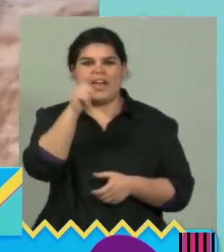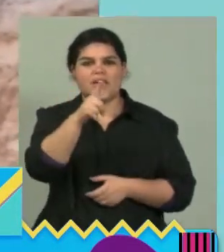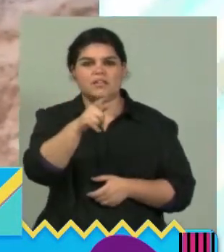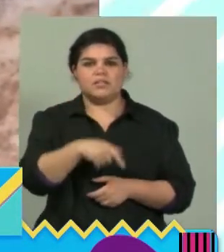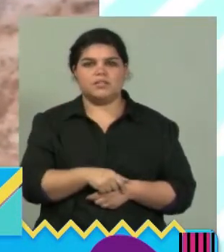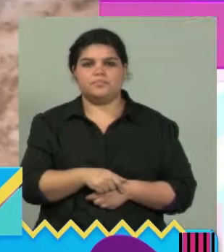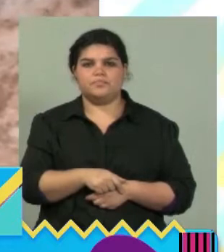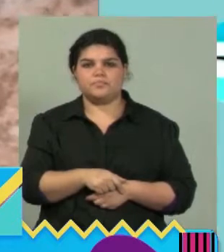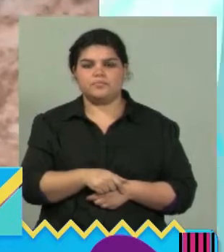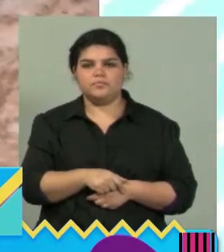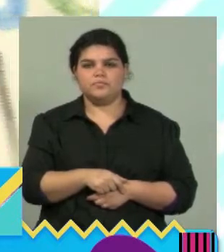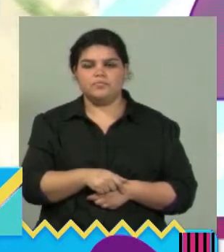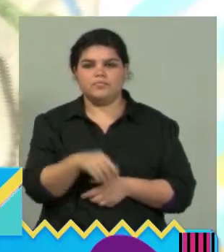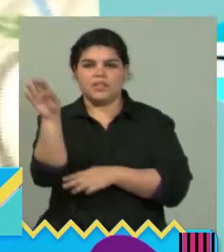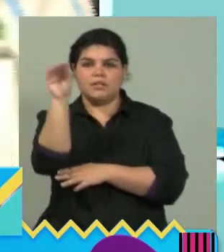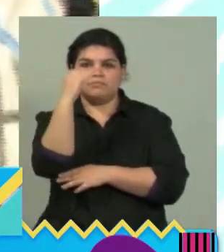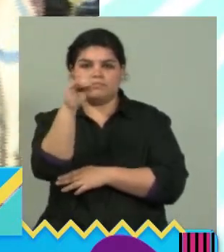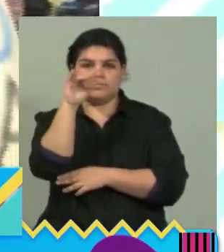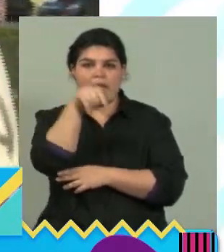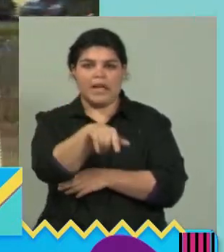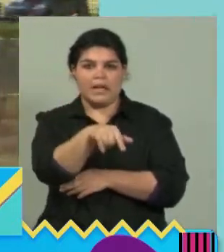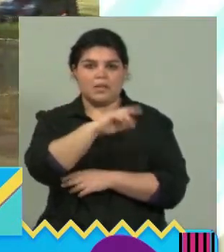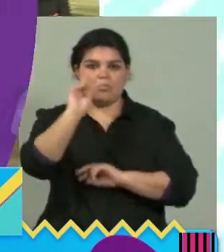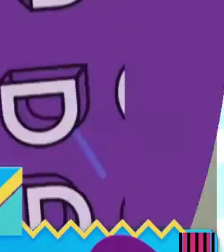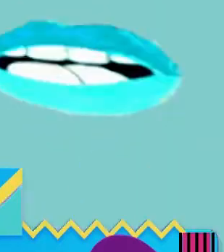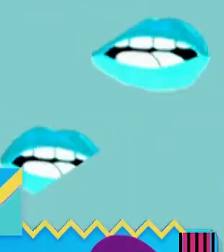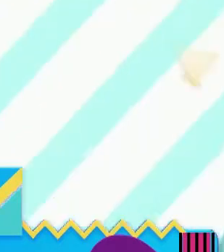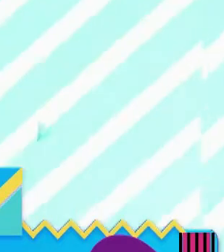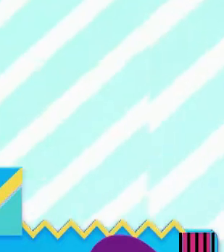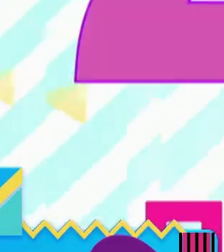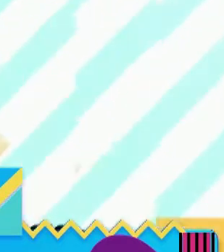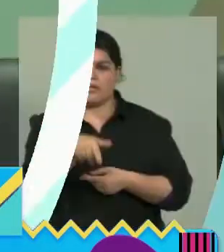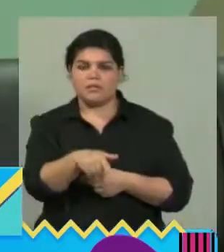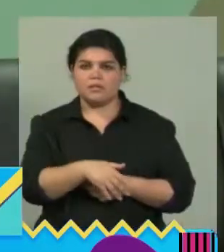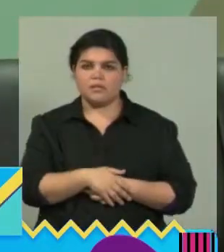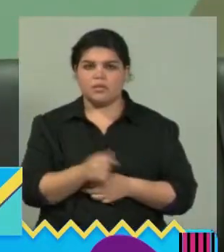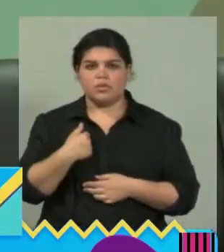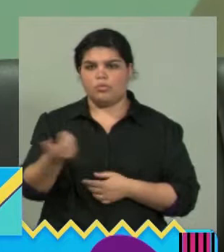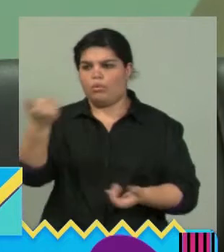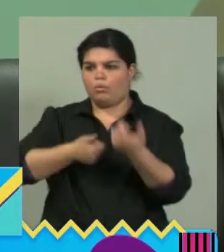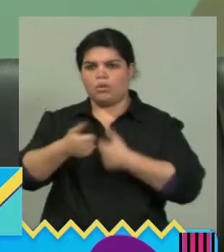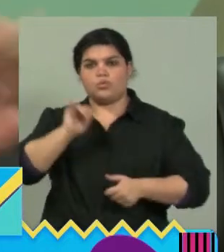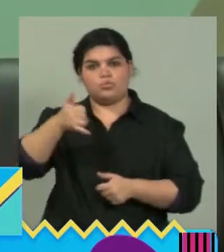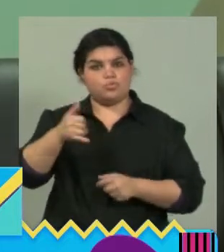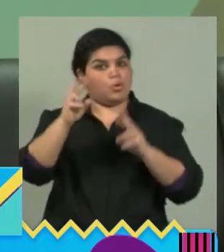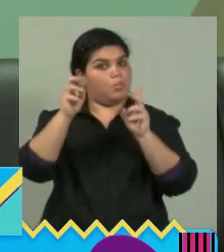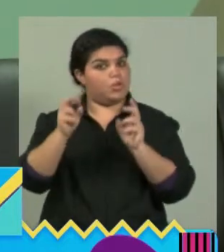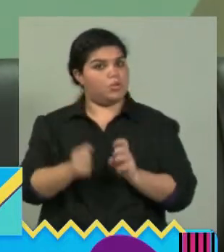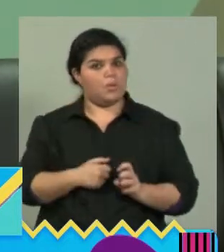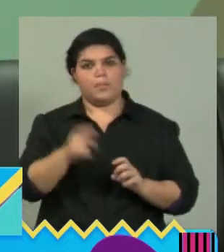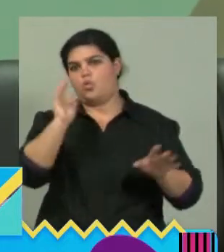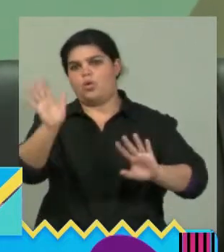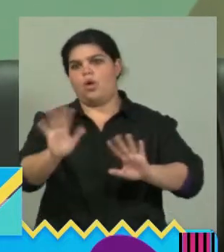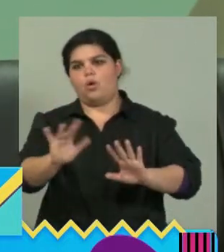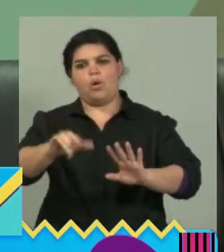en el Parque Nacional San Guillermo, que es una reserva de biosfera, y dicen, no, sí, estamos haciendo los estudios, pero nada que ver con el tema